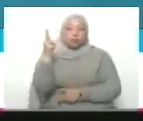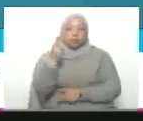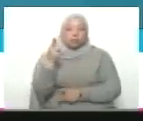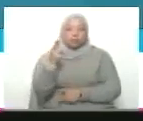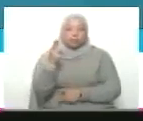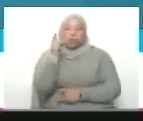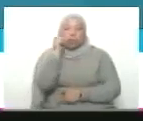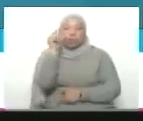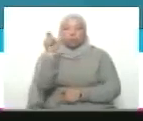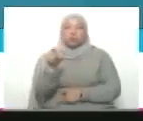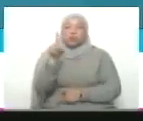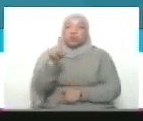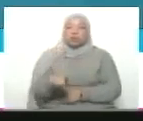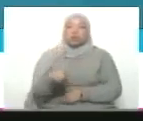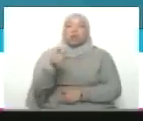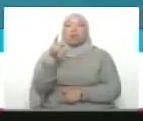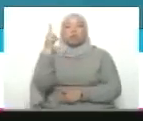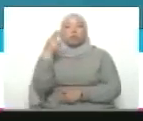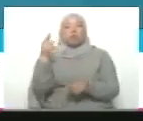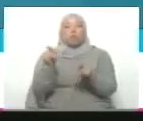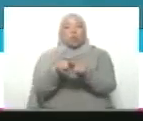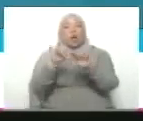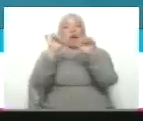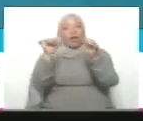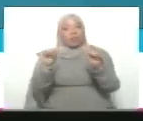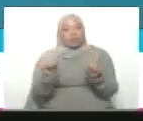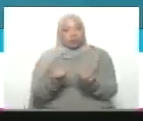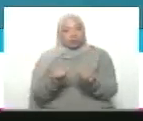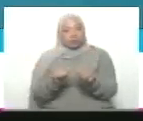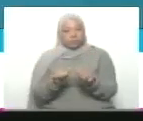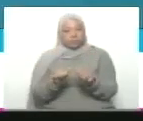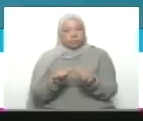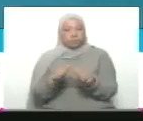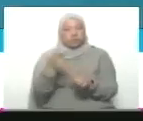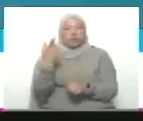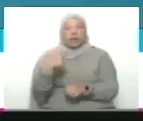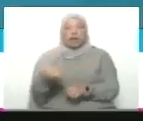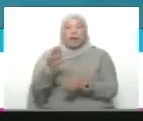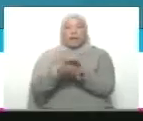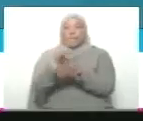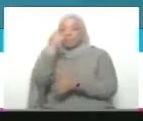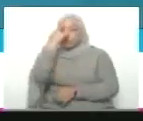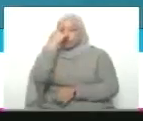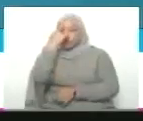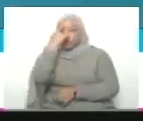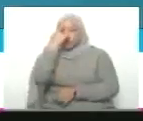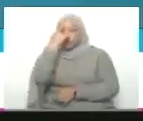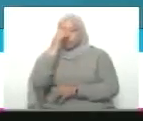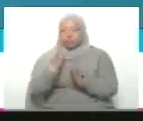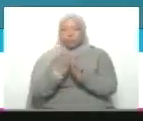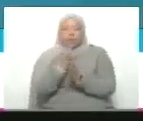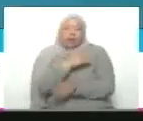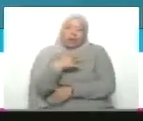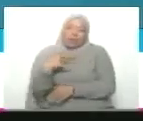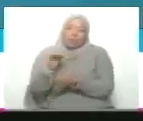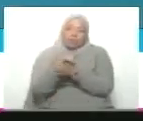Karay, también de Túnez, artista plástico. De Nepal, nuestra querida